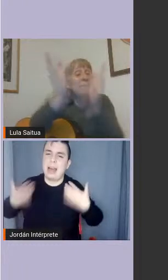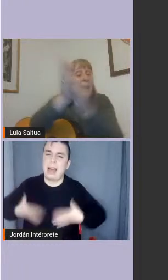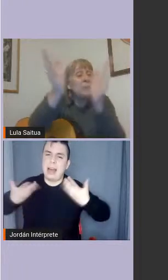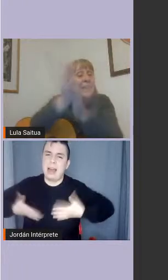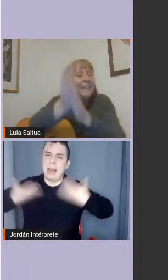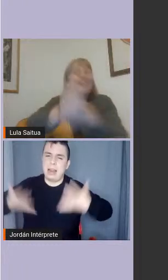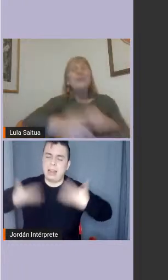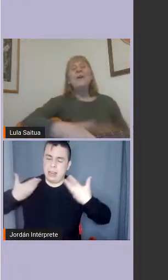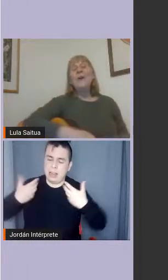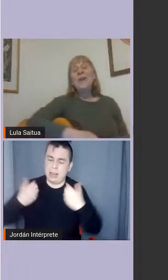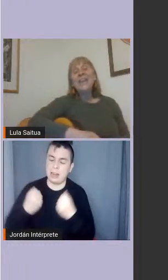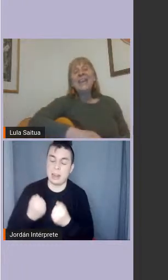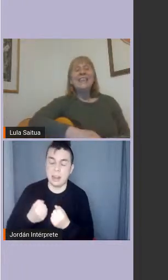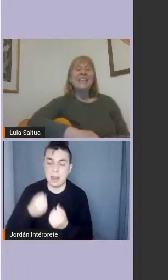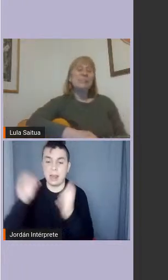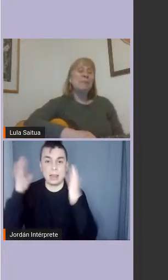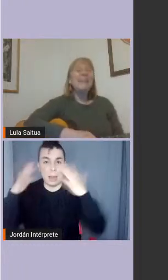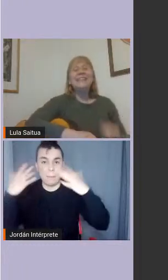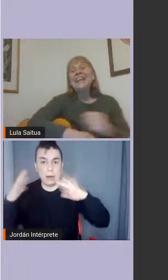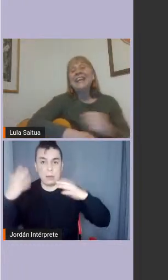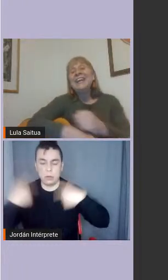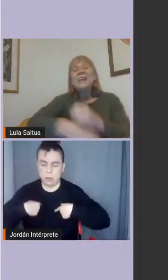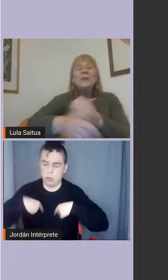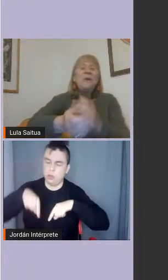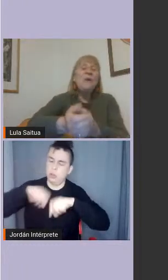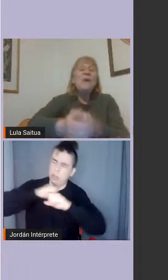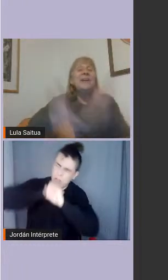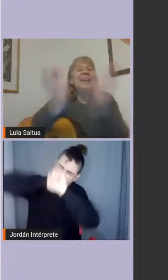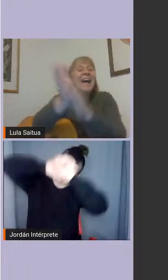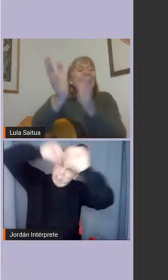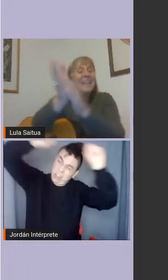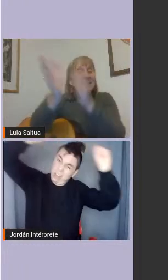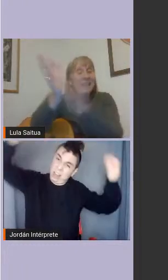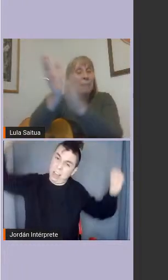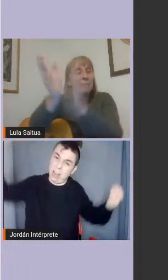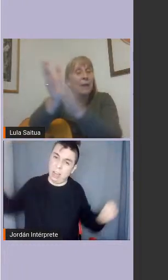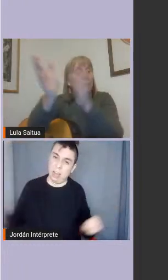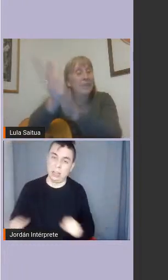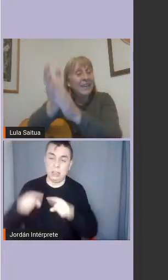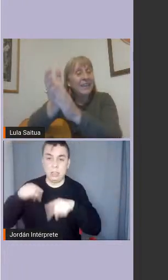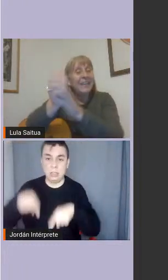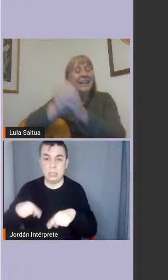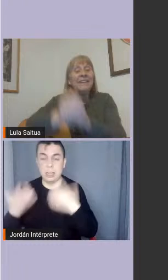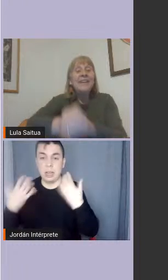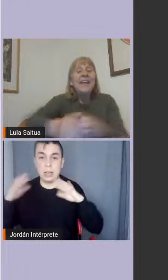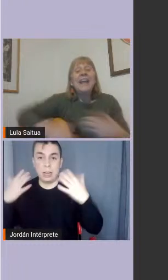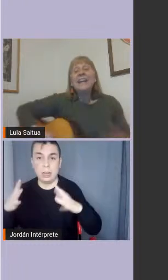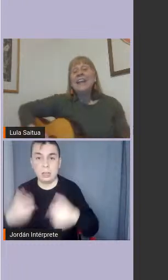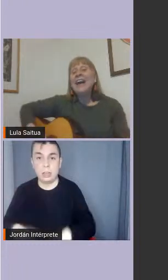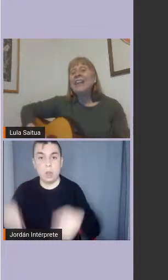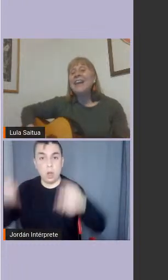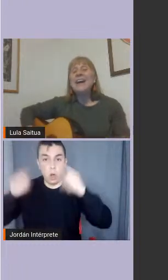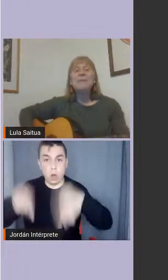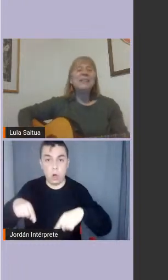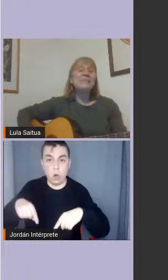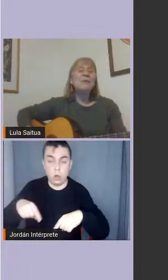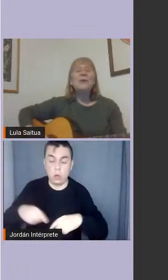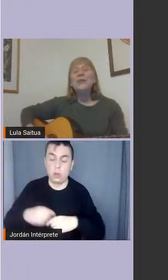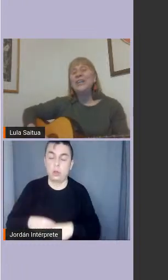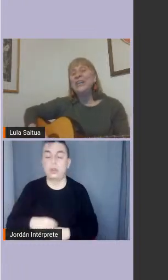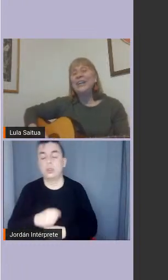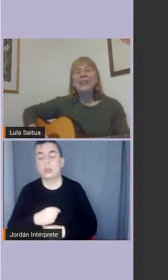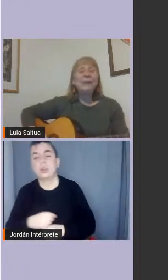de aplaudir. Hoy desperté con ganas de aplaudir. Nada